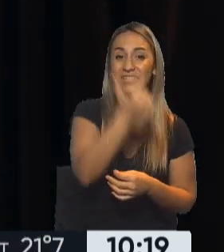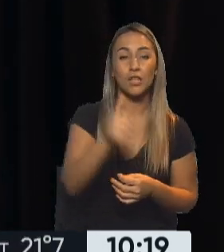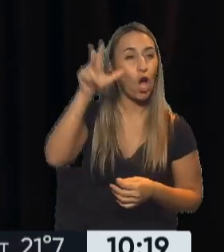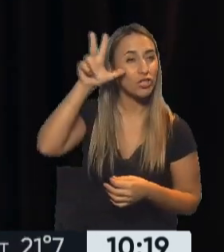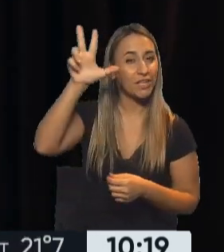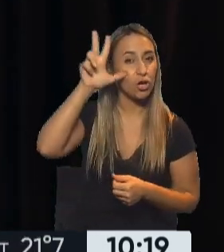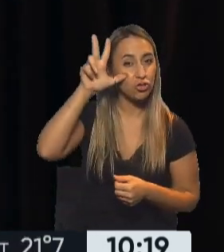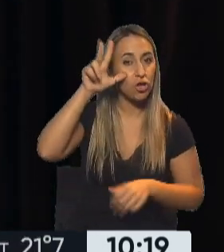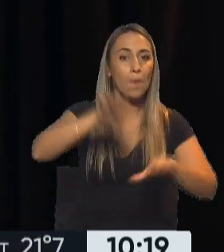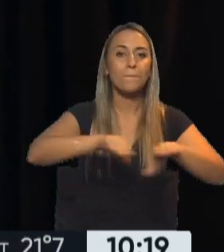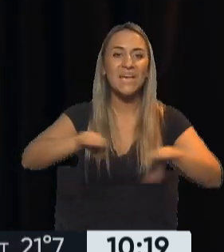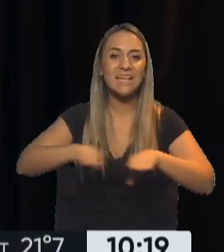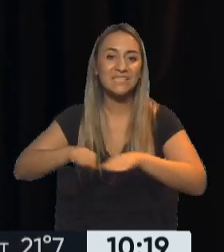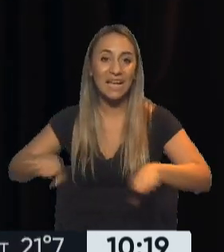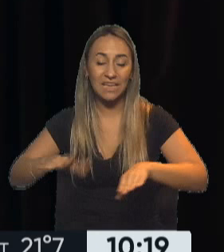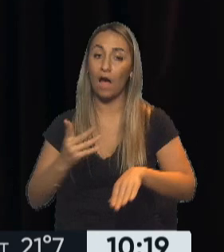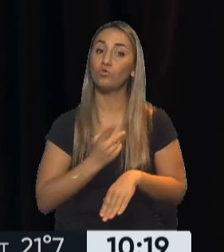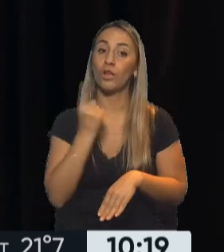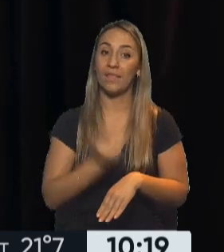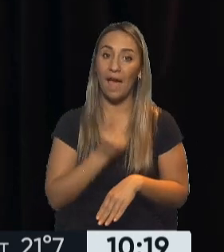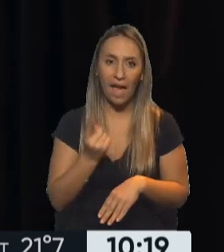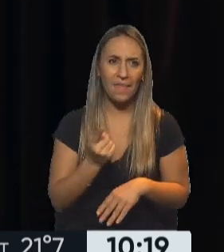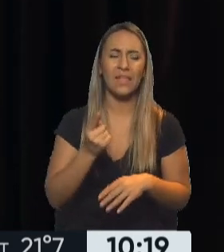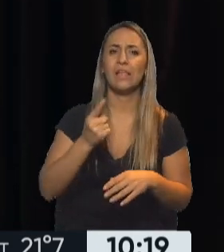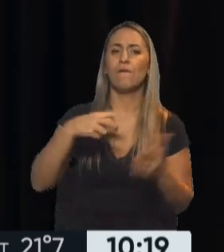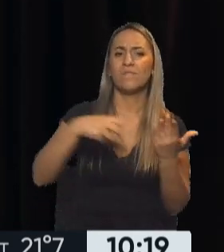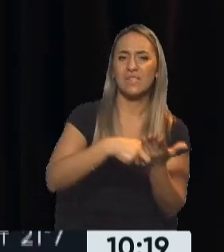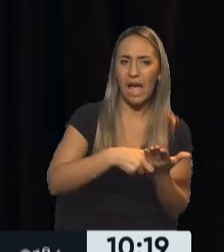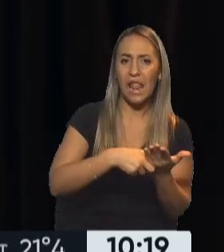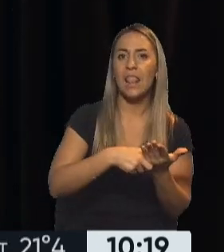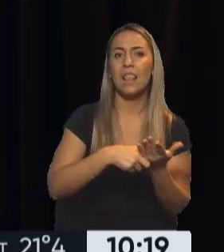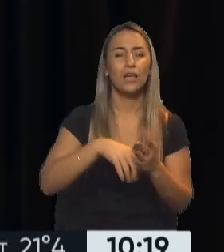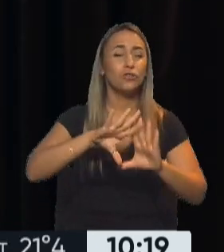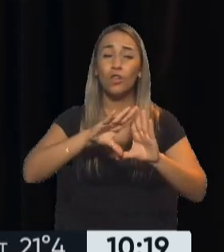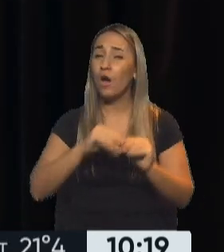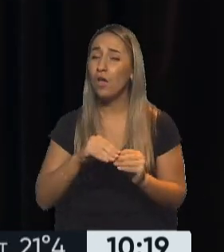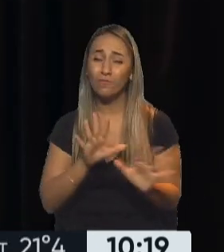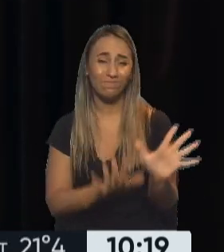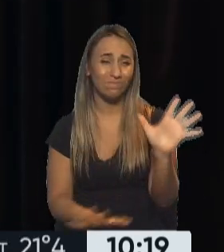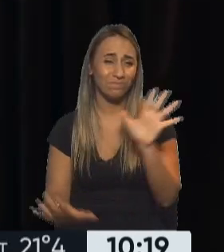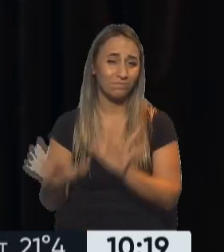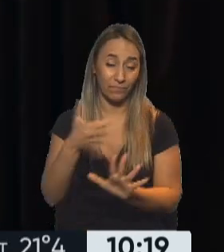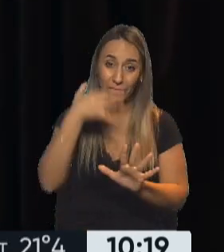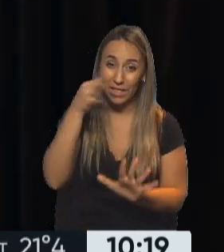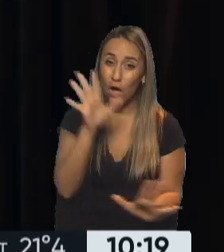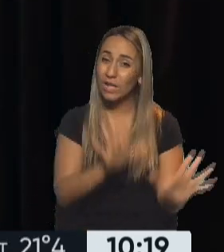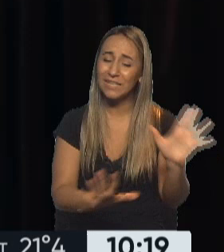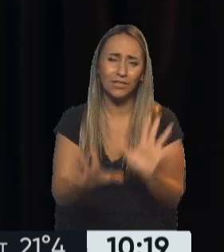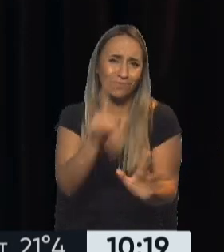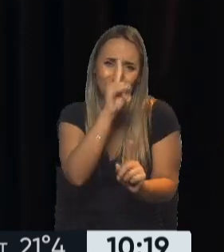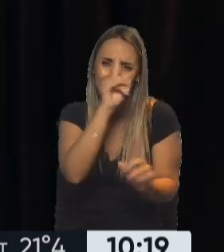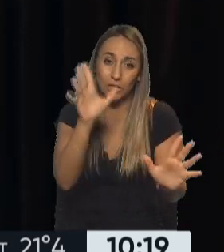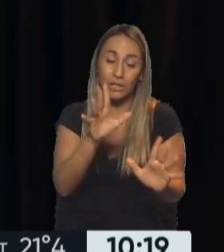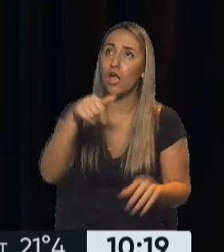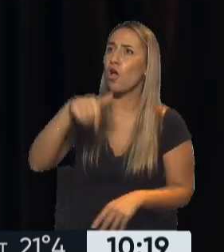38.688 mesas, autoridades de mesa, fiscales. Así que un operativo inmenso. Y hoy a las 9 de